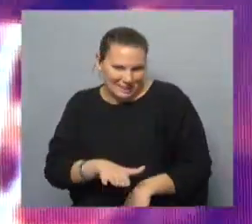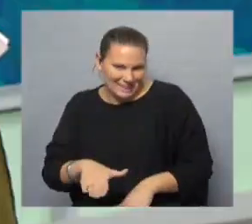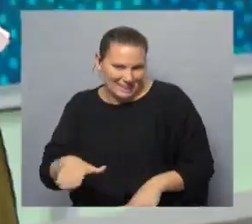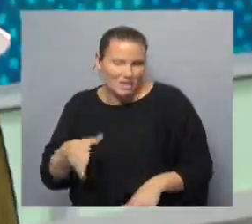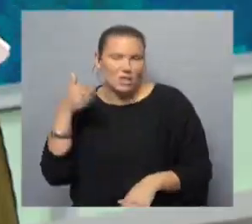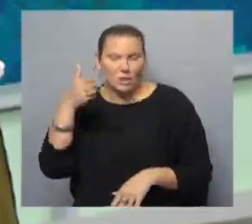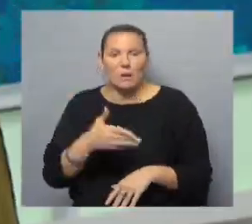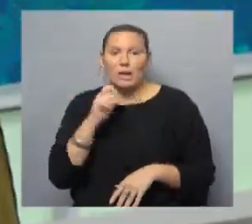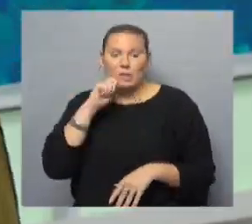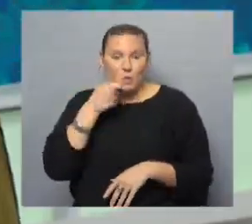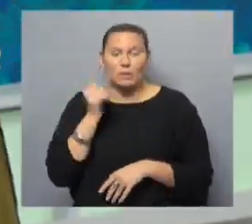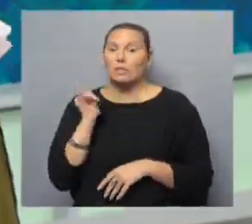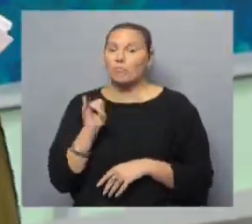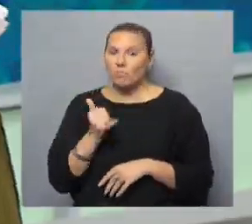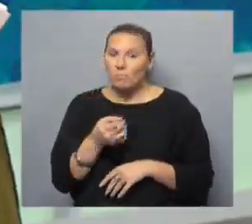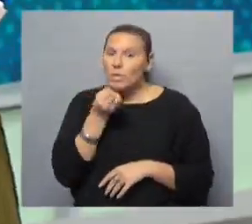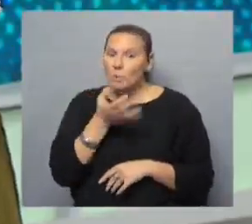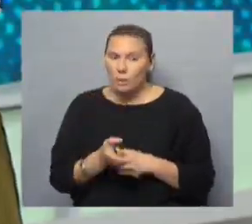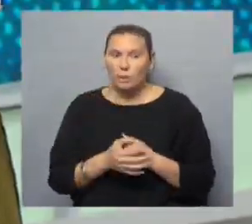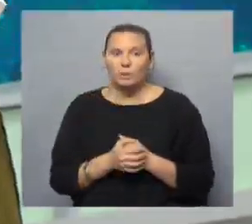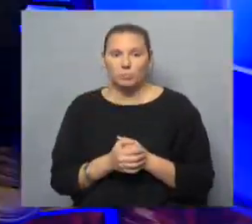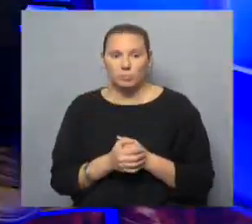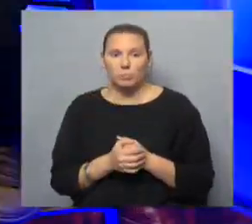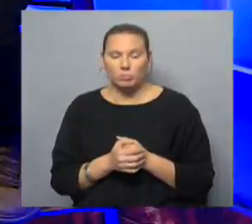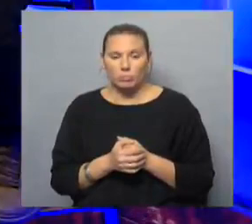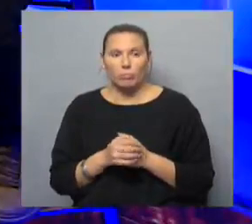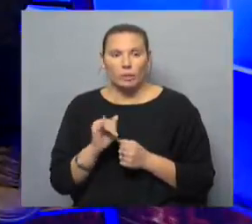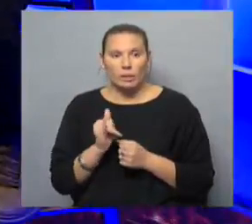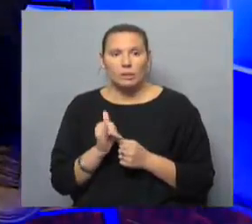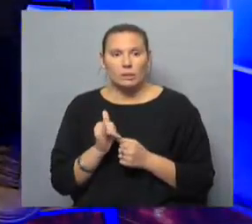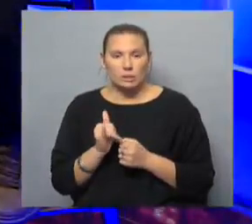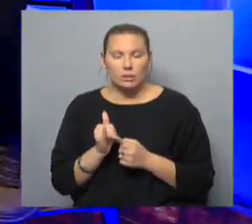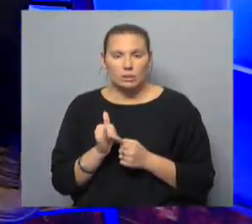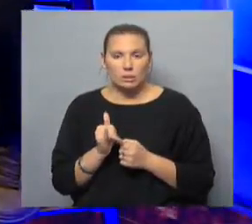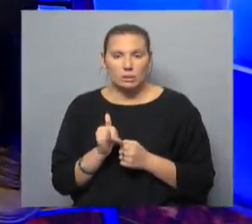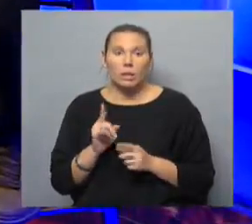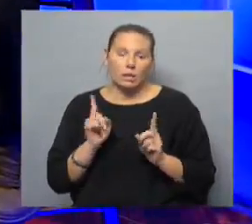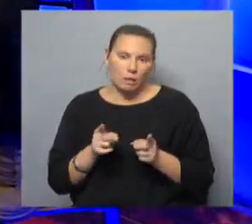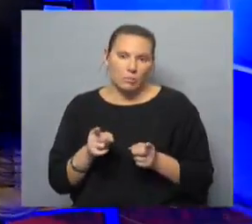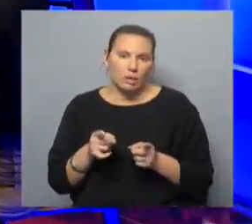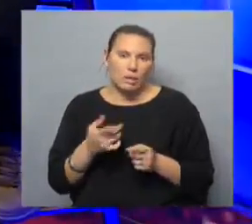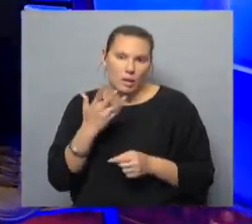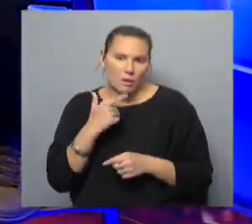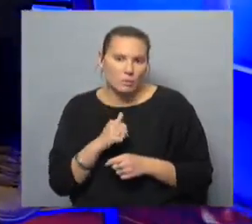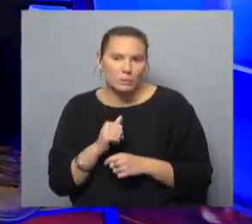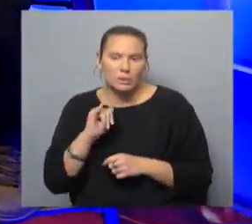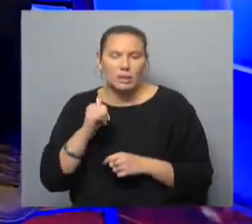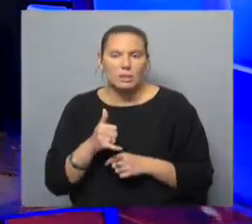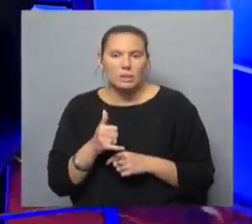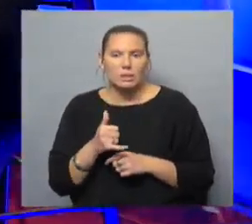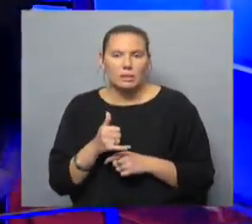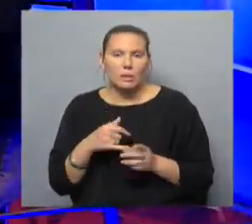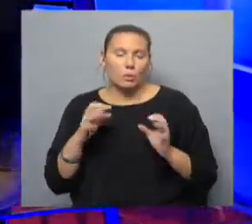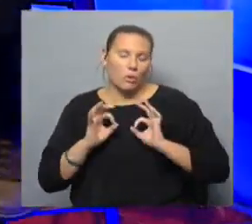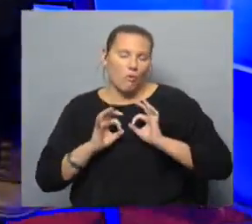Ah, que está bien, muy mirá. Sí, mirá sí. Qué bueno. Eso está tremendo. Sí, la fuerza que meten aparte, ¿no? Sí, sí, impresionante. Excelente, justo